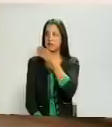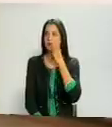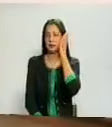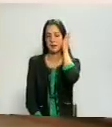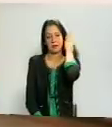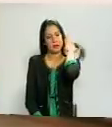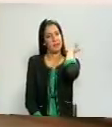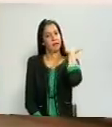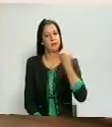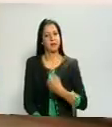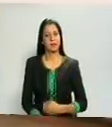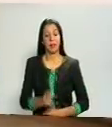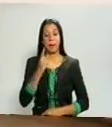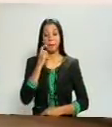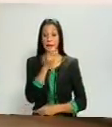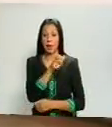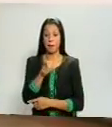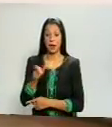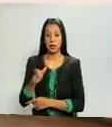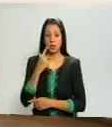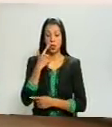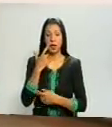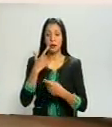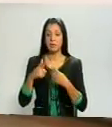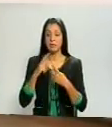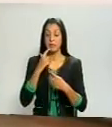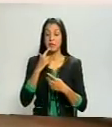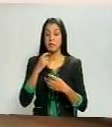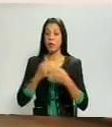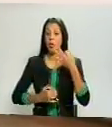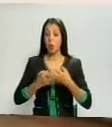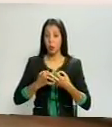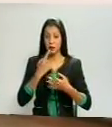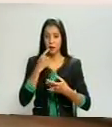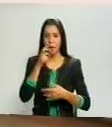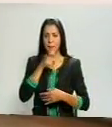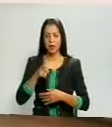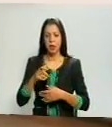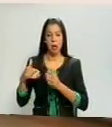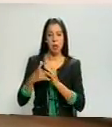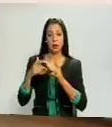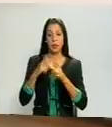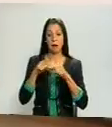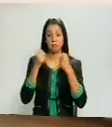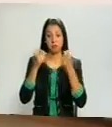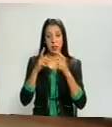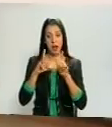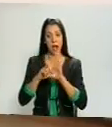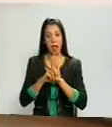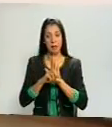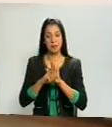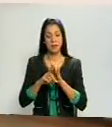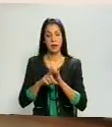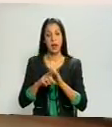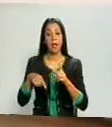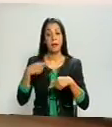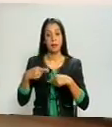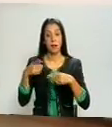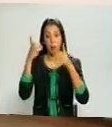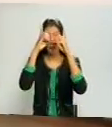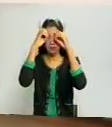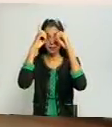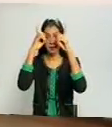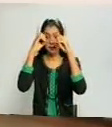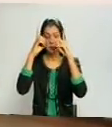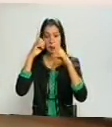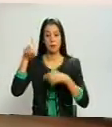vía de multas para las personas naturales y jurídicas que infrinjan las leyes. A continuación, la presidenta concedió el derecho de palabra